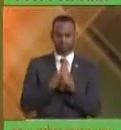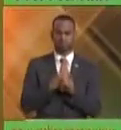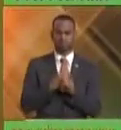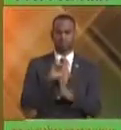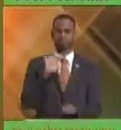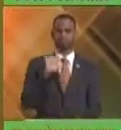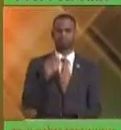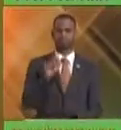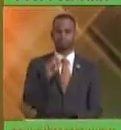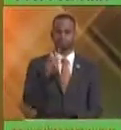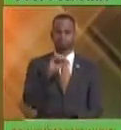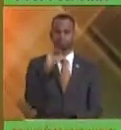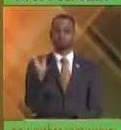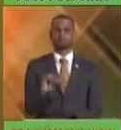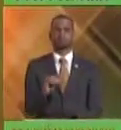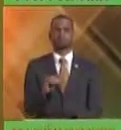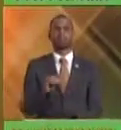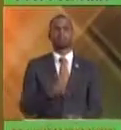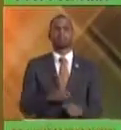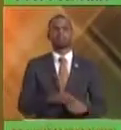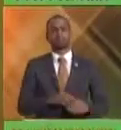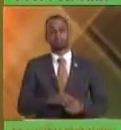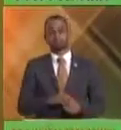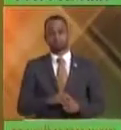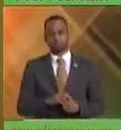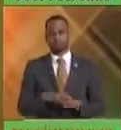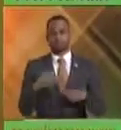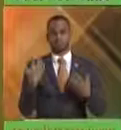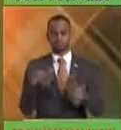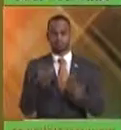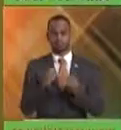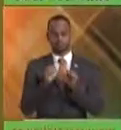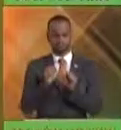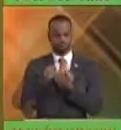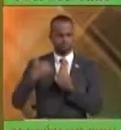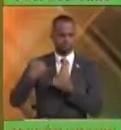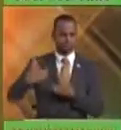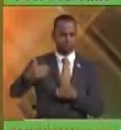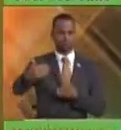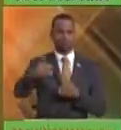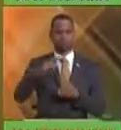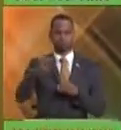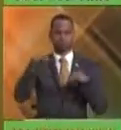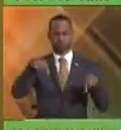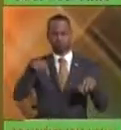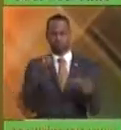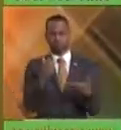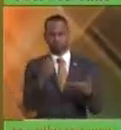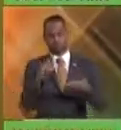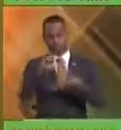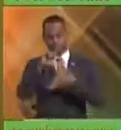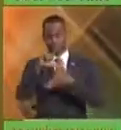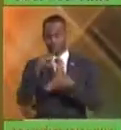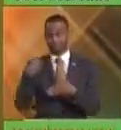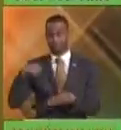5.2 por ciento estamos somos seguidos ahora mismo en américa latina